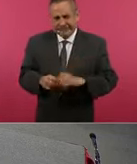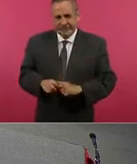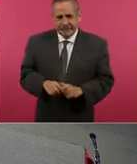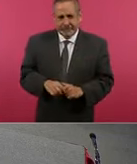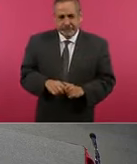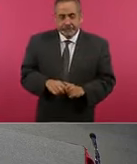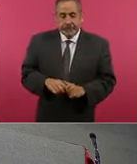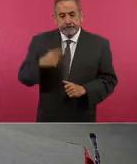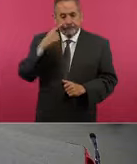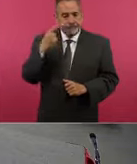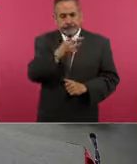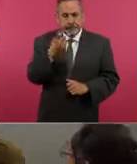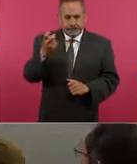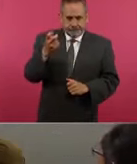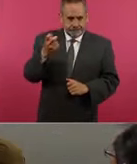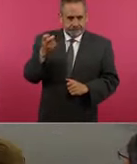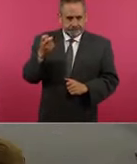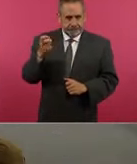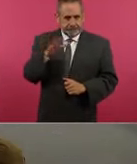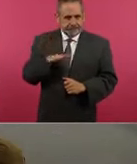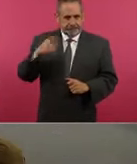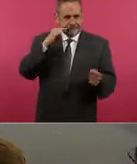Aquí está, exactamente, no me equivoqué.